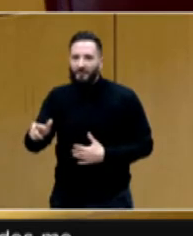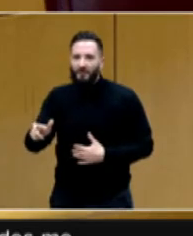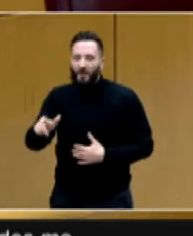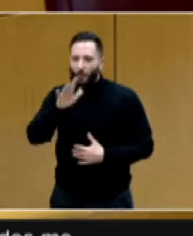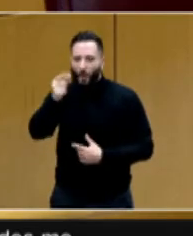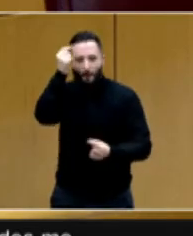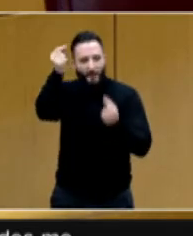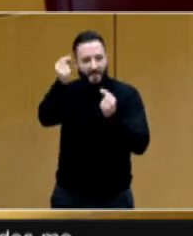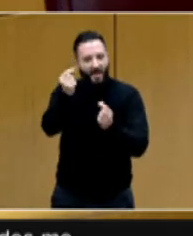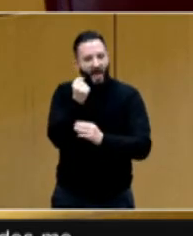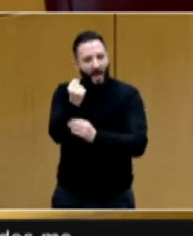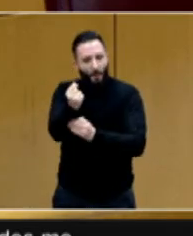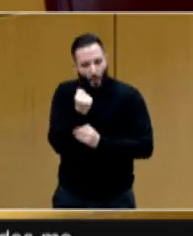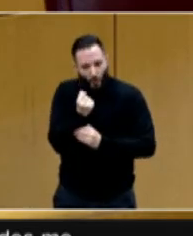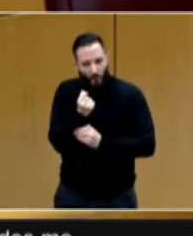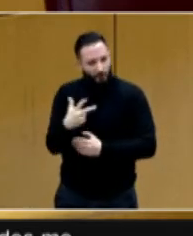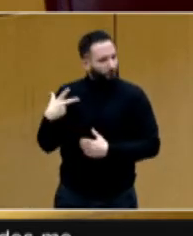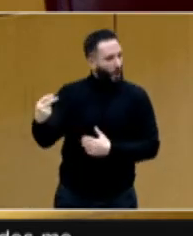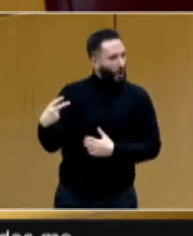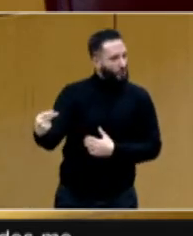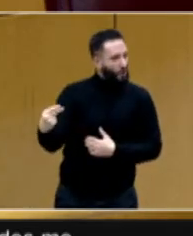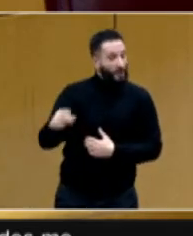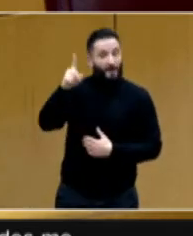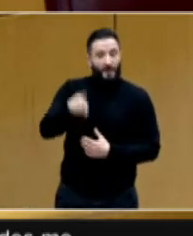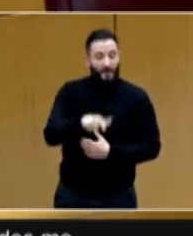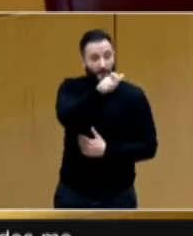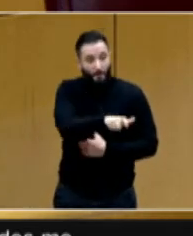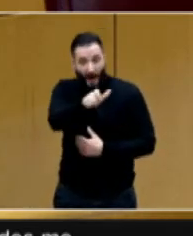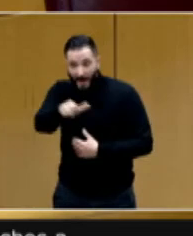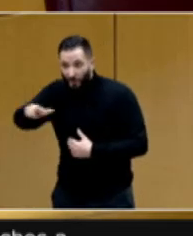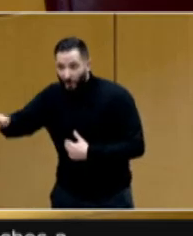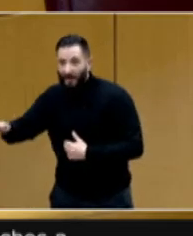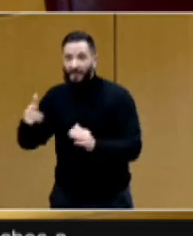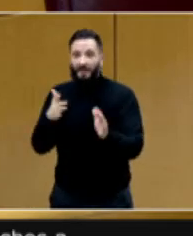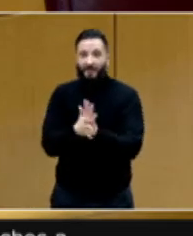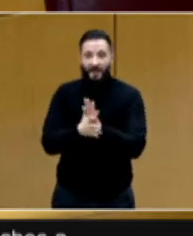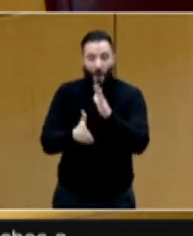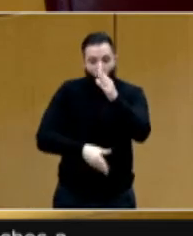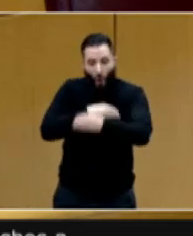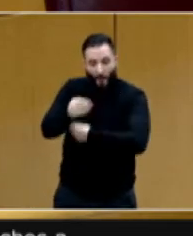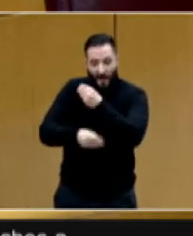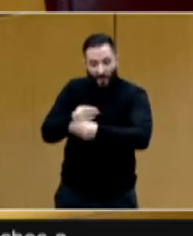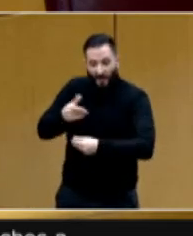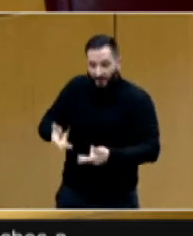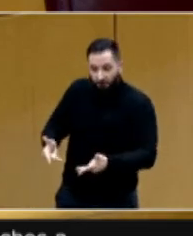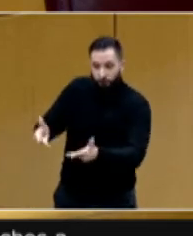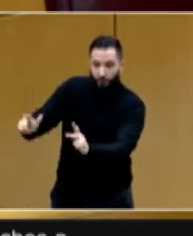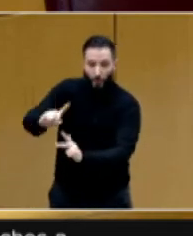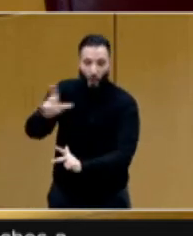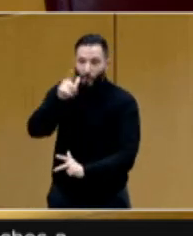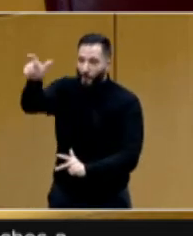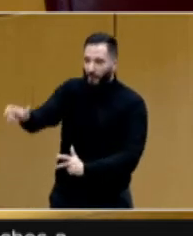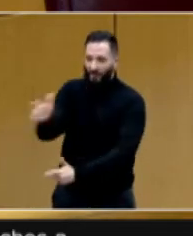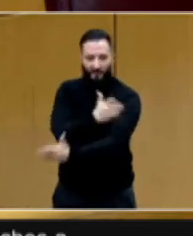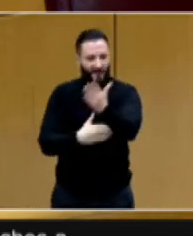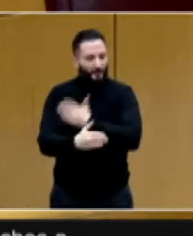apoyo judicial sino que es que realmente hay gente que no se no se le facilitan operaciones porque tienen discapacidad sin